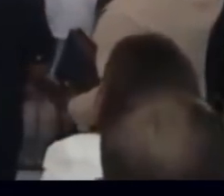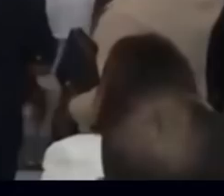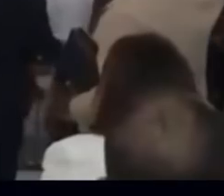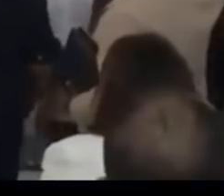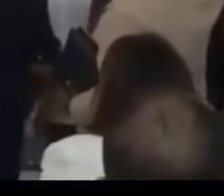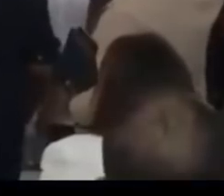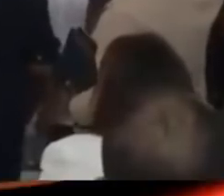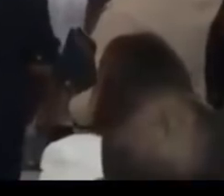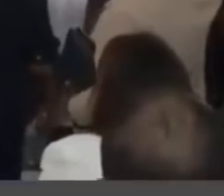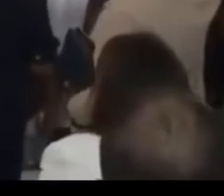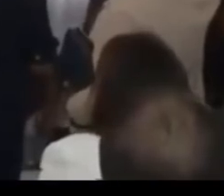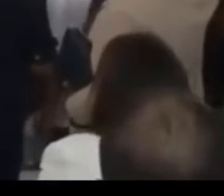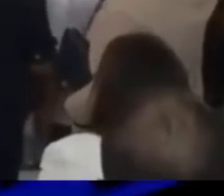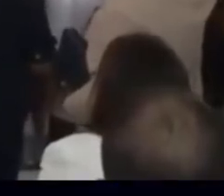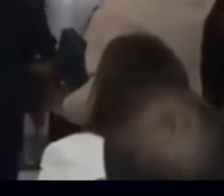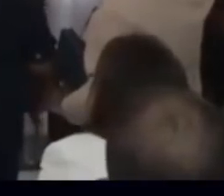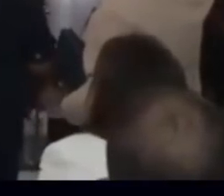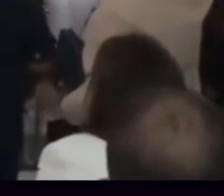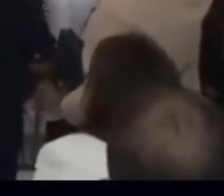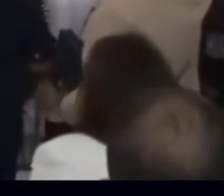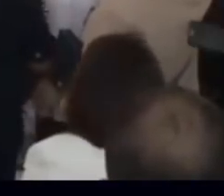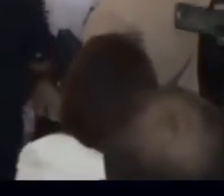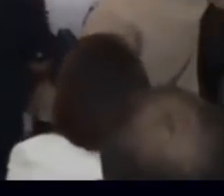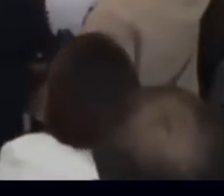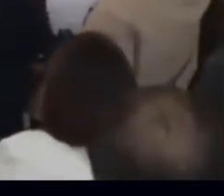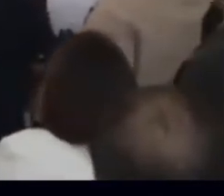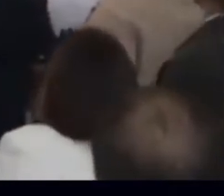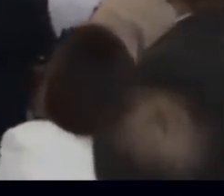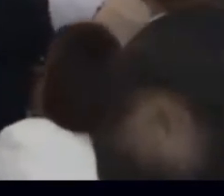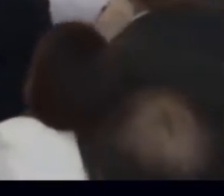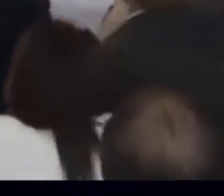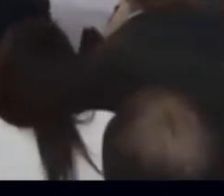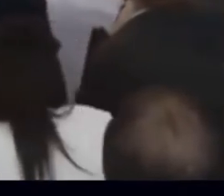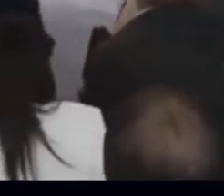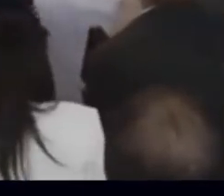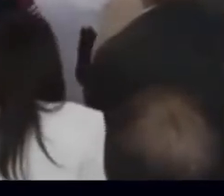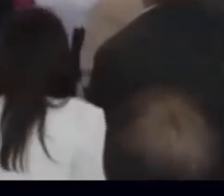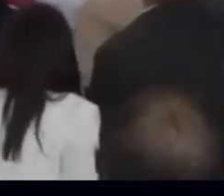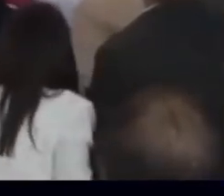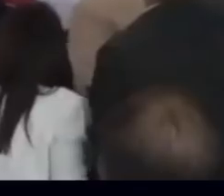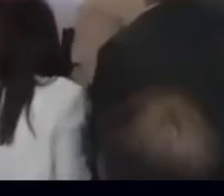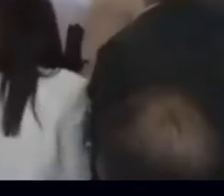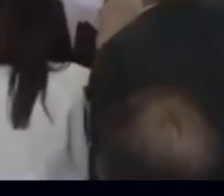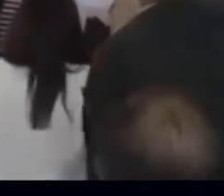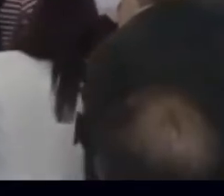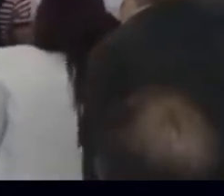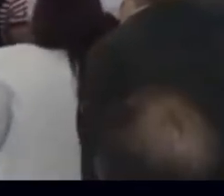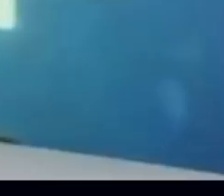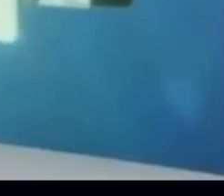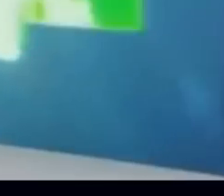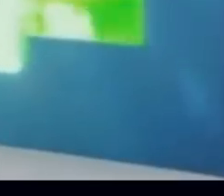condicionada. Llega a cada hogar dominicano en situación de vulnerabilidad con